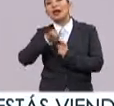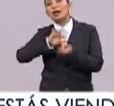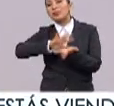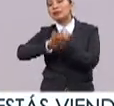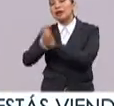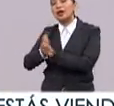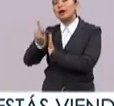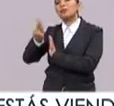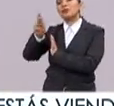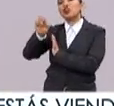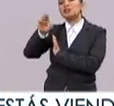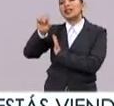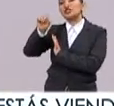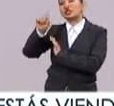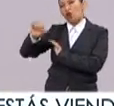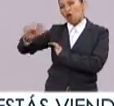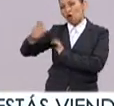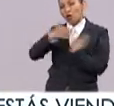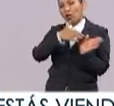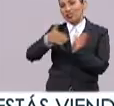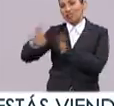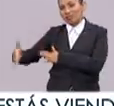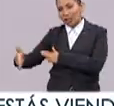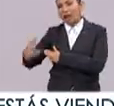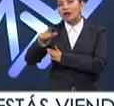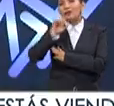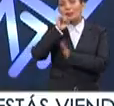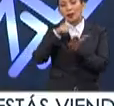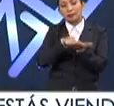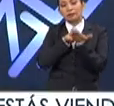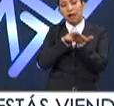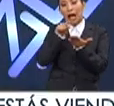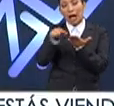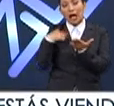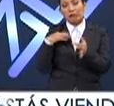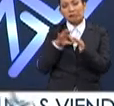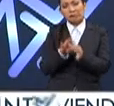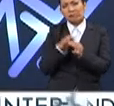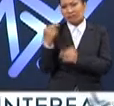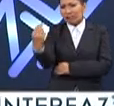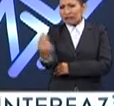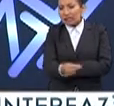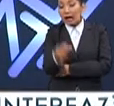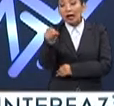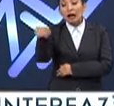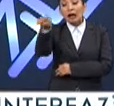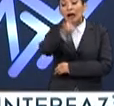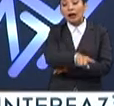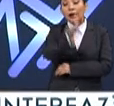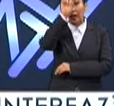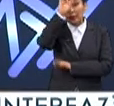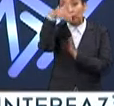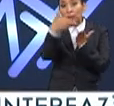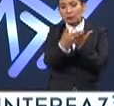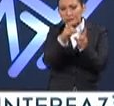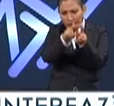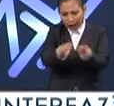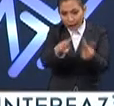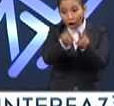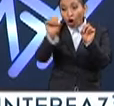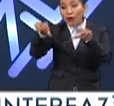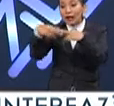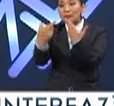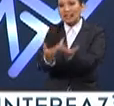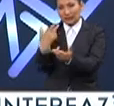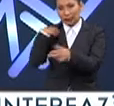proceso con julio scherer pero nos revela también que hay una dependencia fuerte a que las propuestas de análisis o las